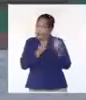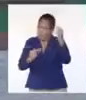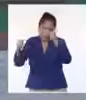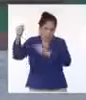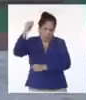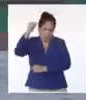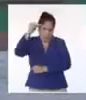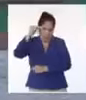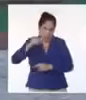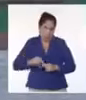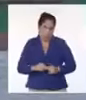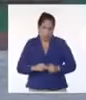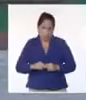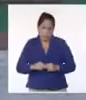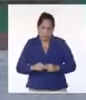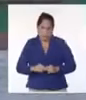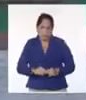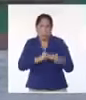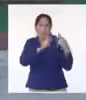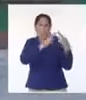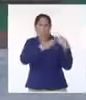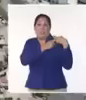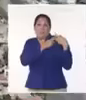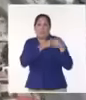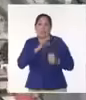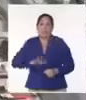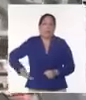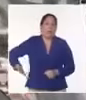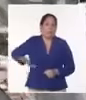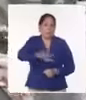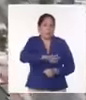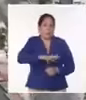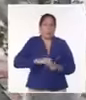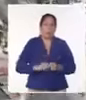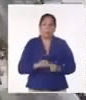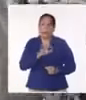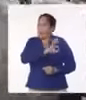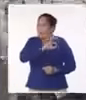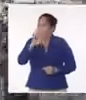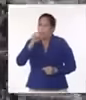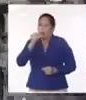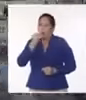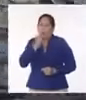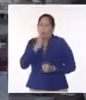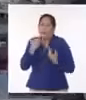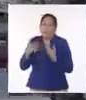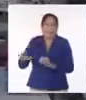impostergable. La responsabilidad es de todos y jamás habrá impunidad.